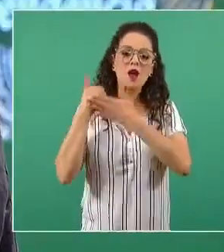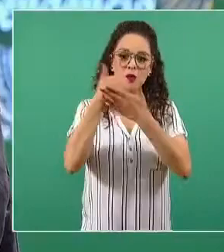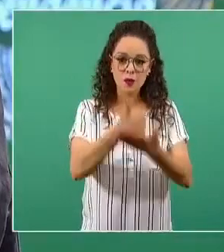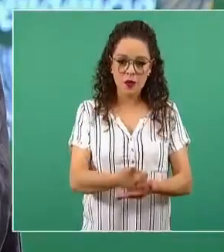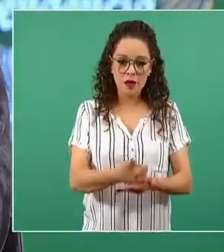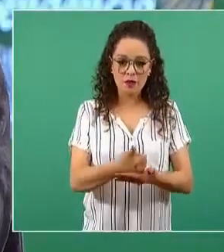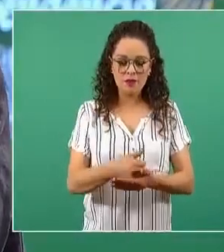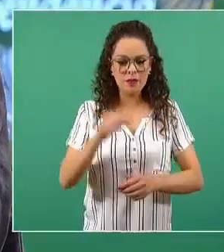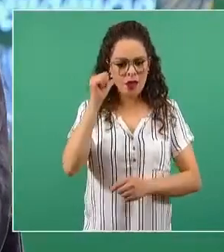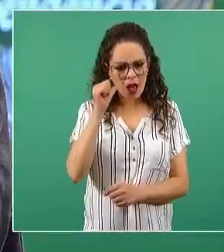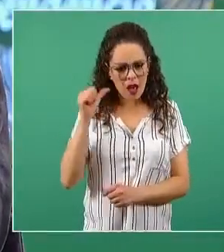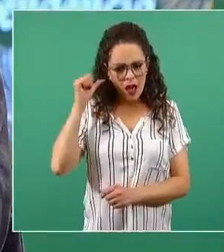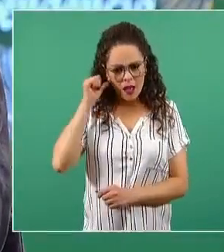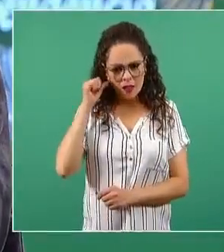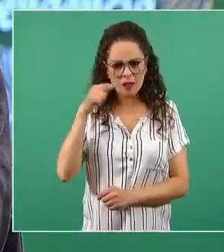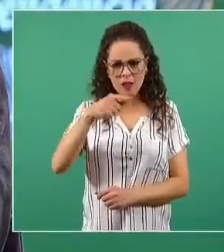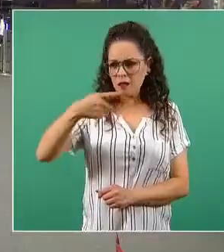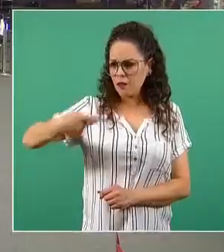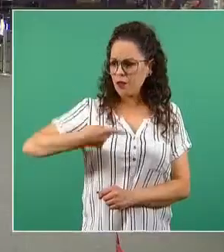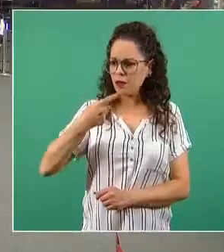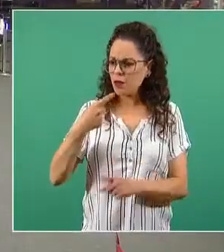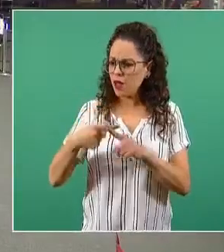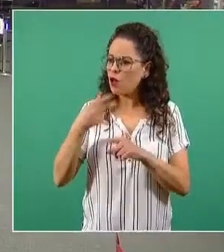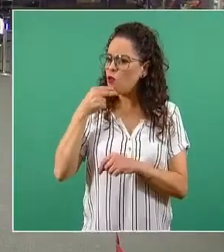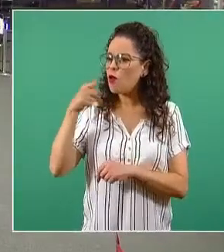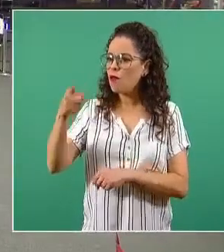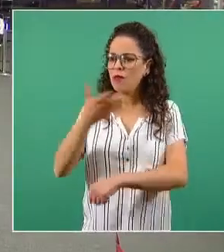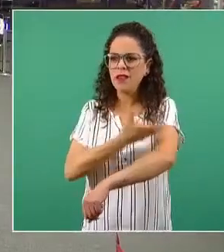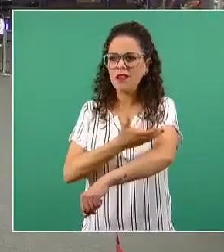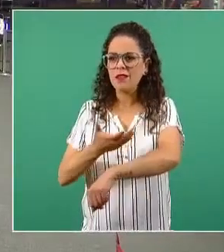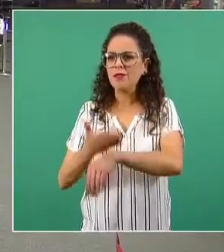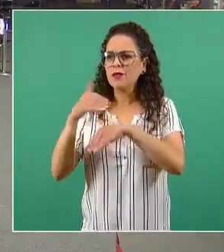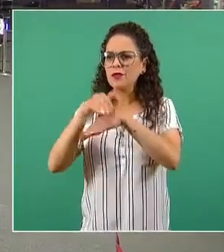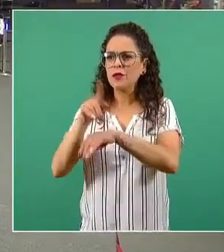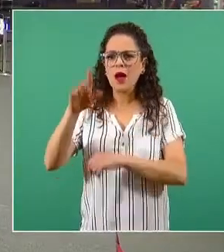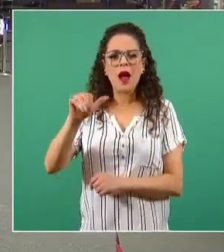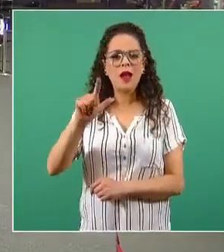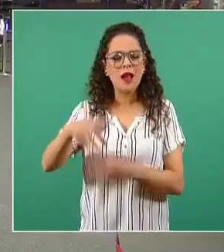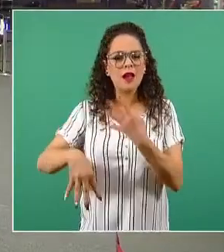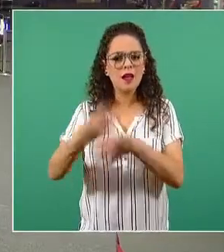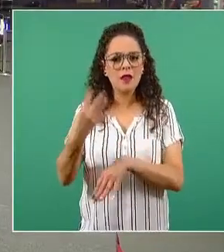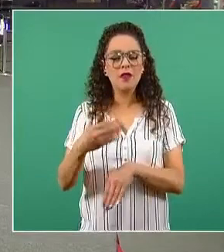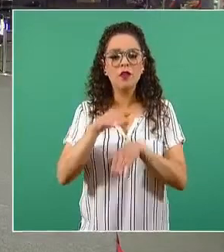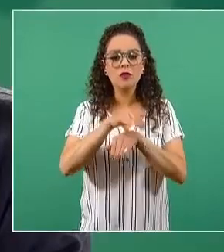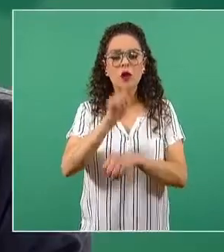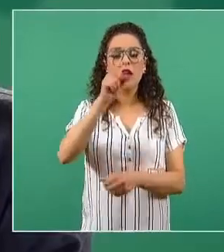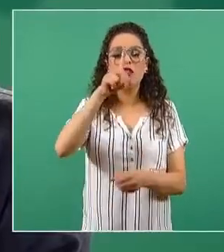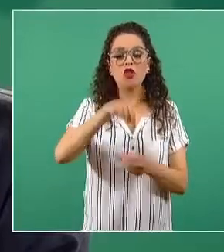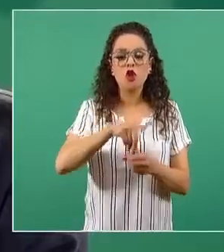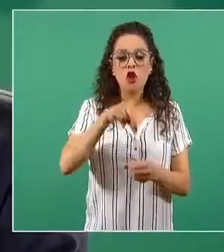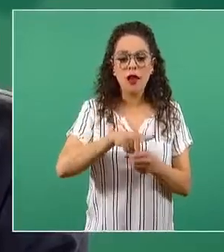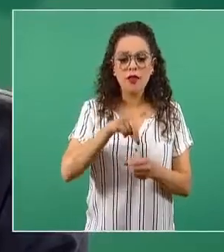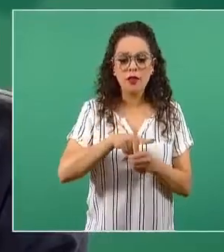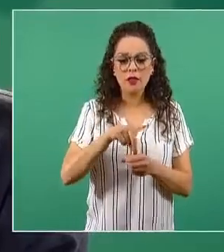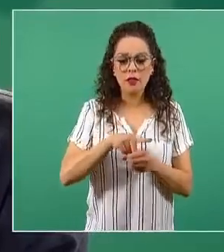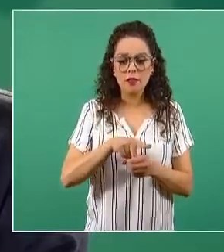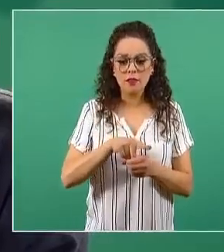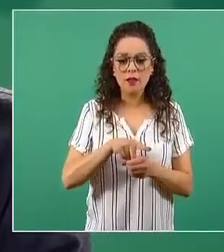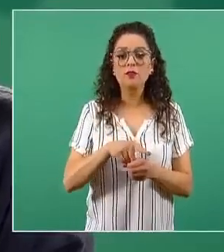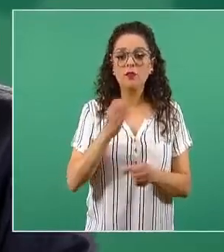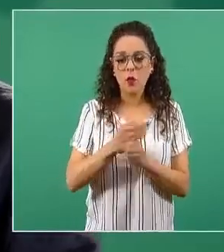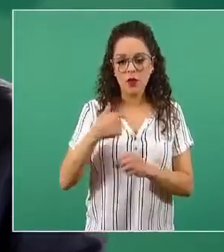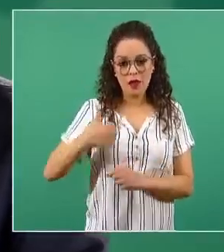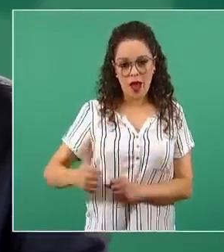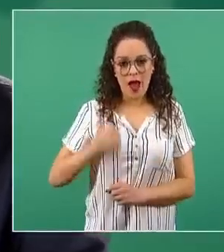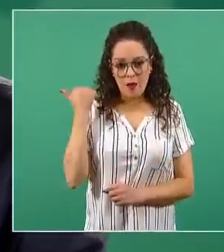compañero de Canal 14 sobre estos posibles donativos. Aprovecho para extender mi respuesta a